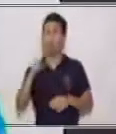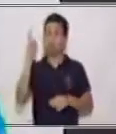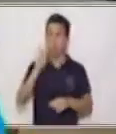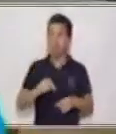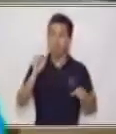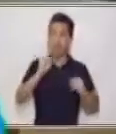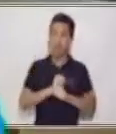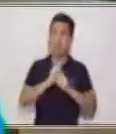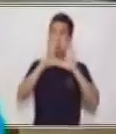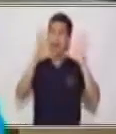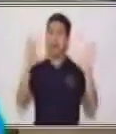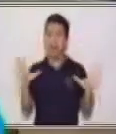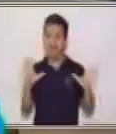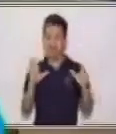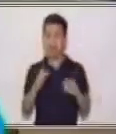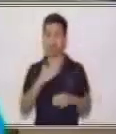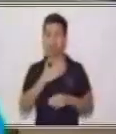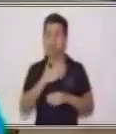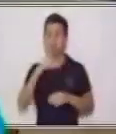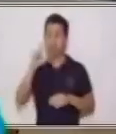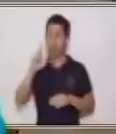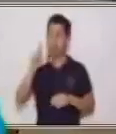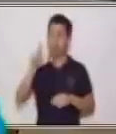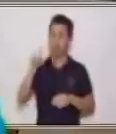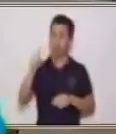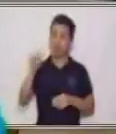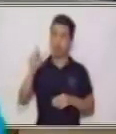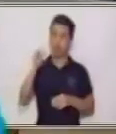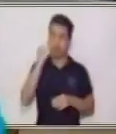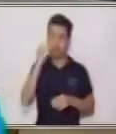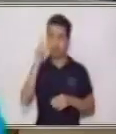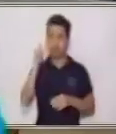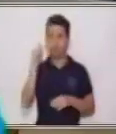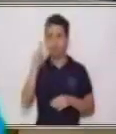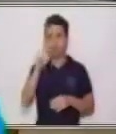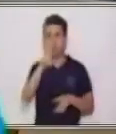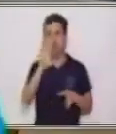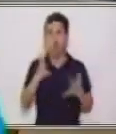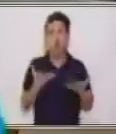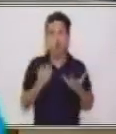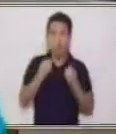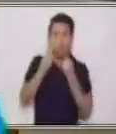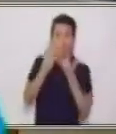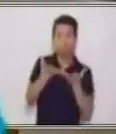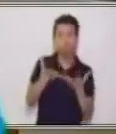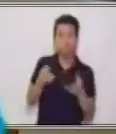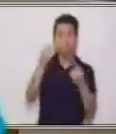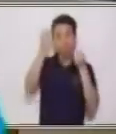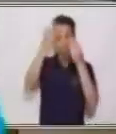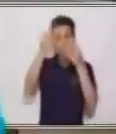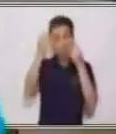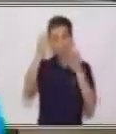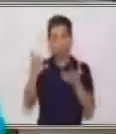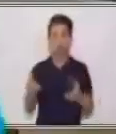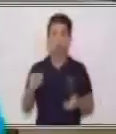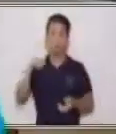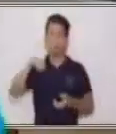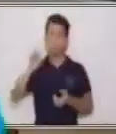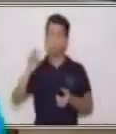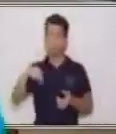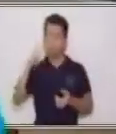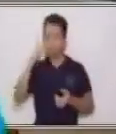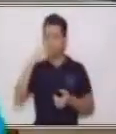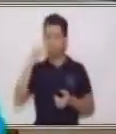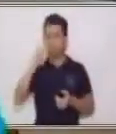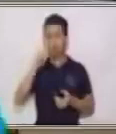pues más importante va a ser la manera en que vas a transmitir ese mensaje. Dentro de más clara pueda ser